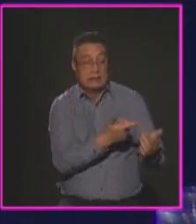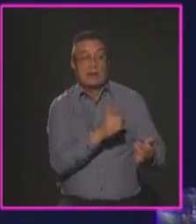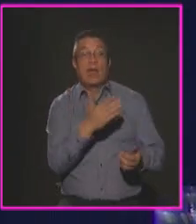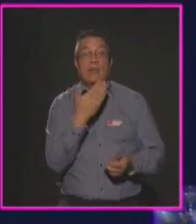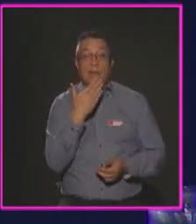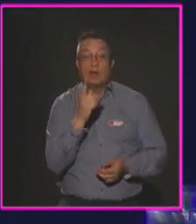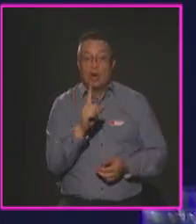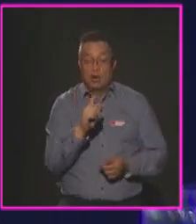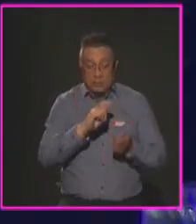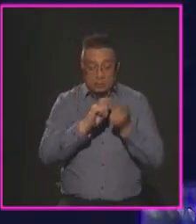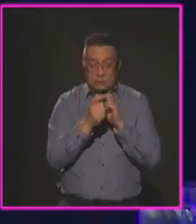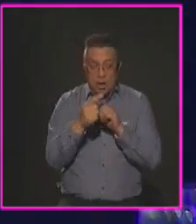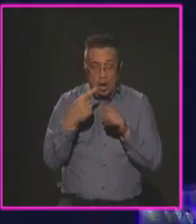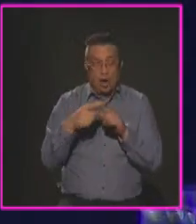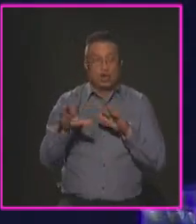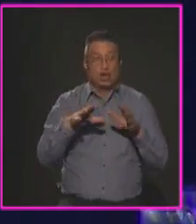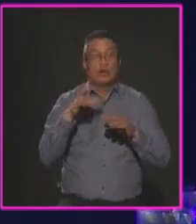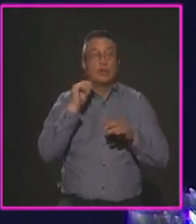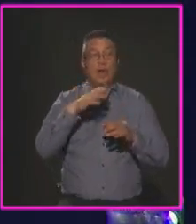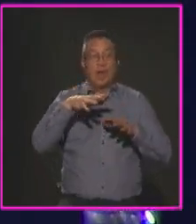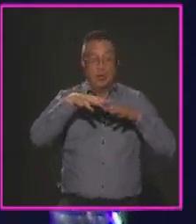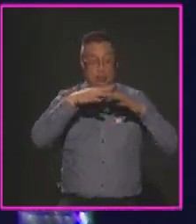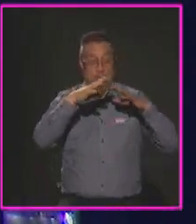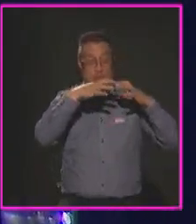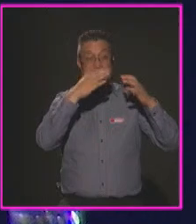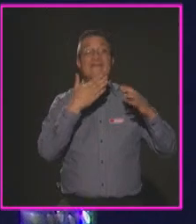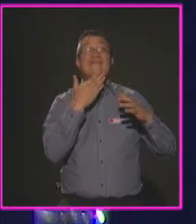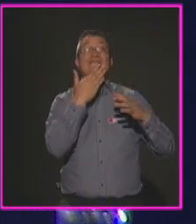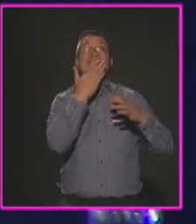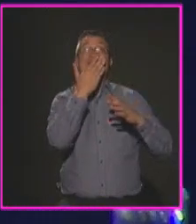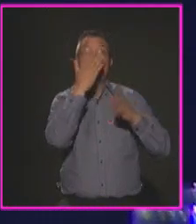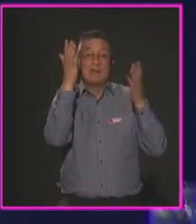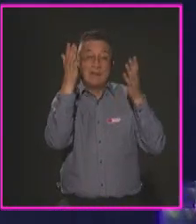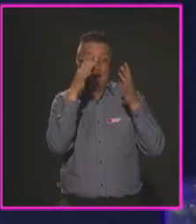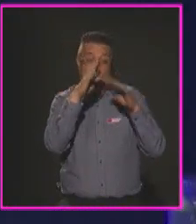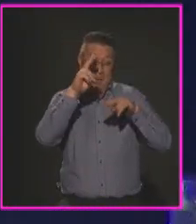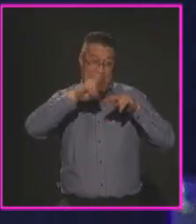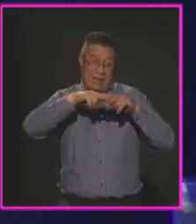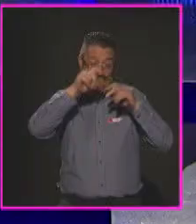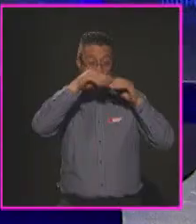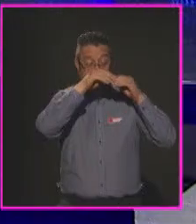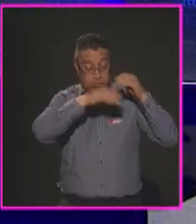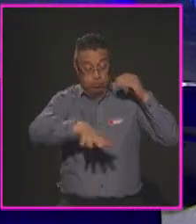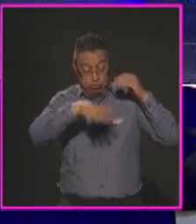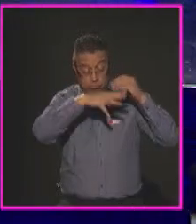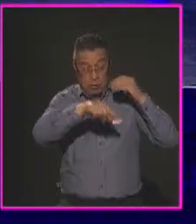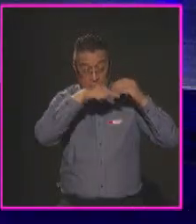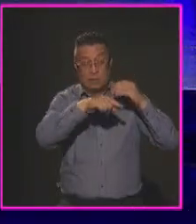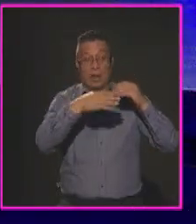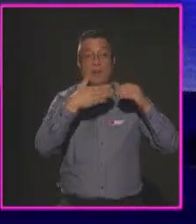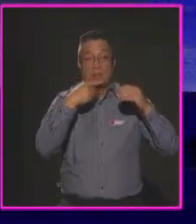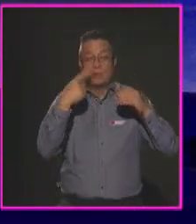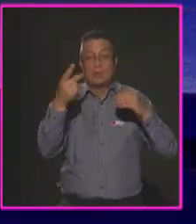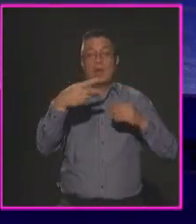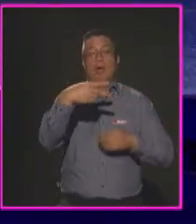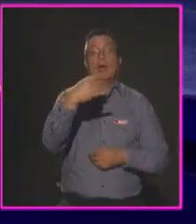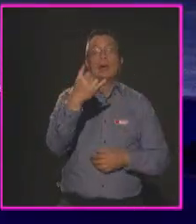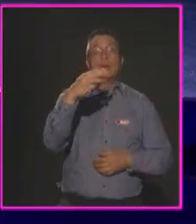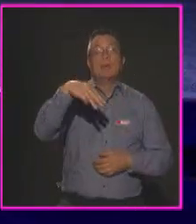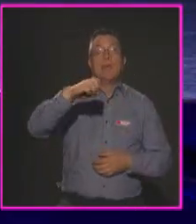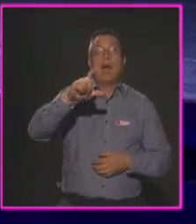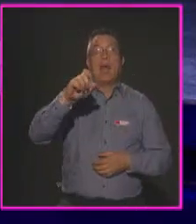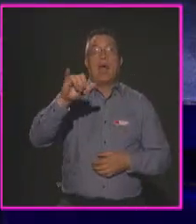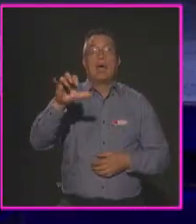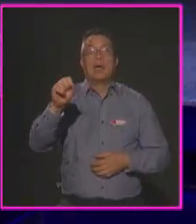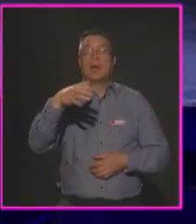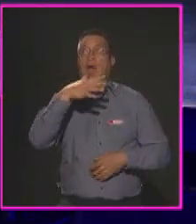una vez que se derrite el glaciar de cabecera, el río se seca. Y eso está pasando en muchas partes, en los Himalayas, por ejemplo, etcétera. Se derrite el